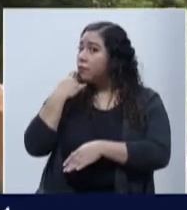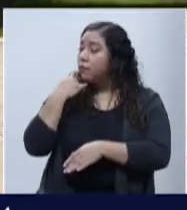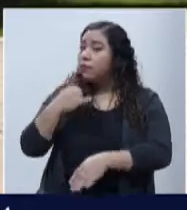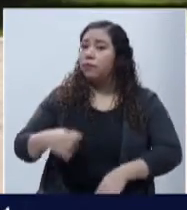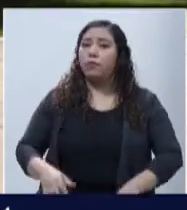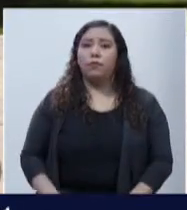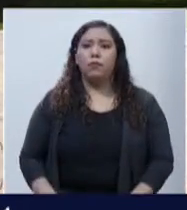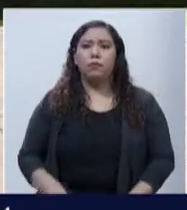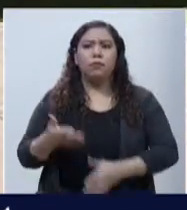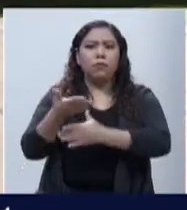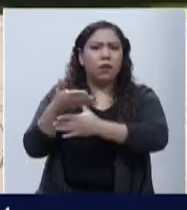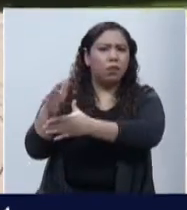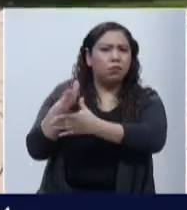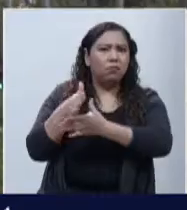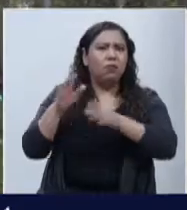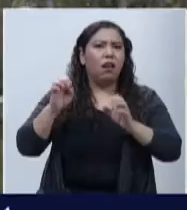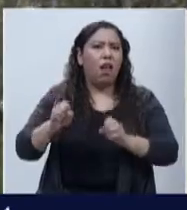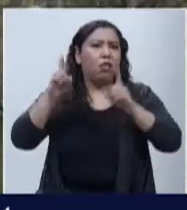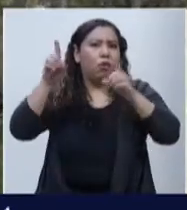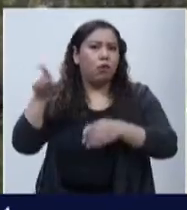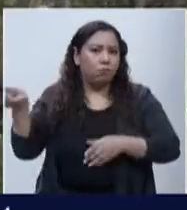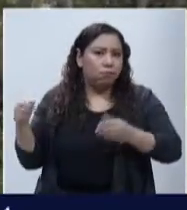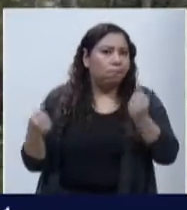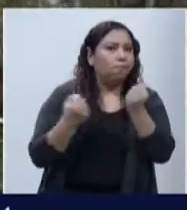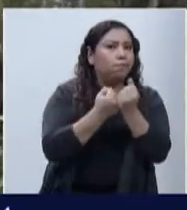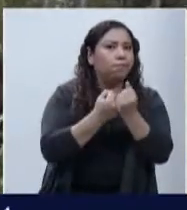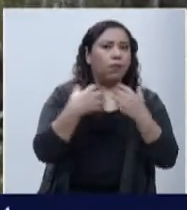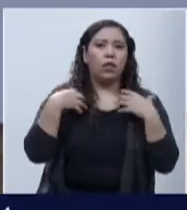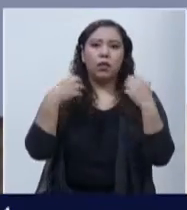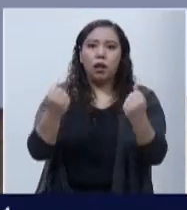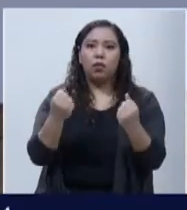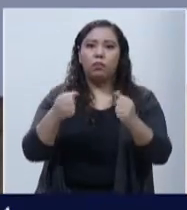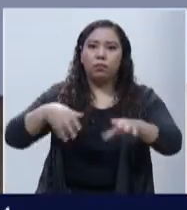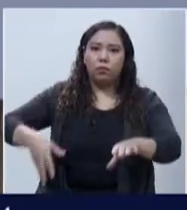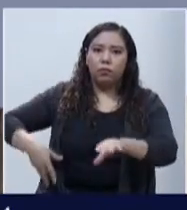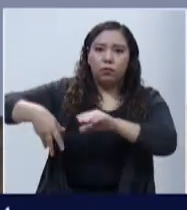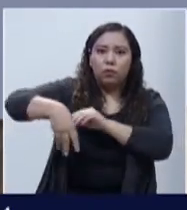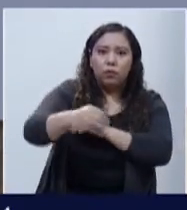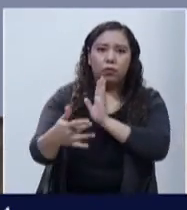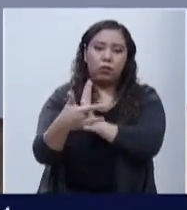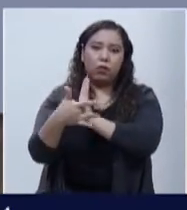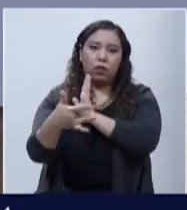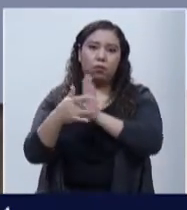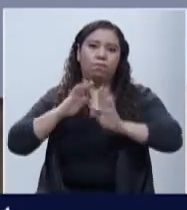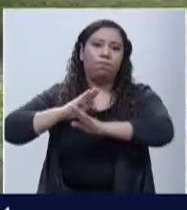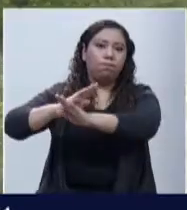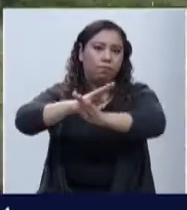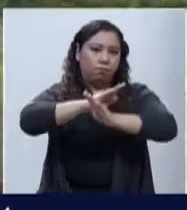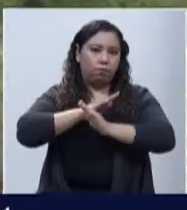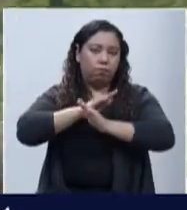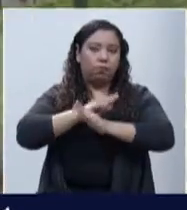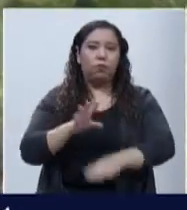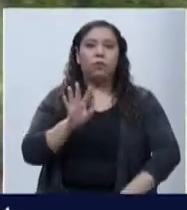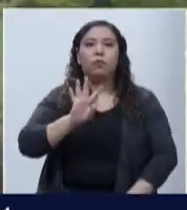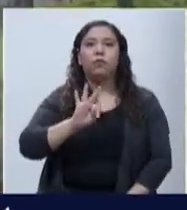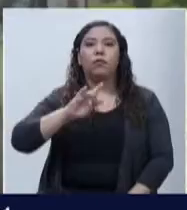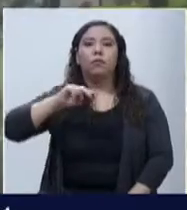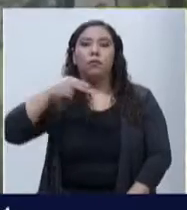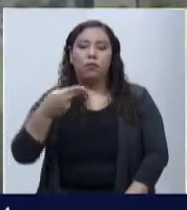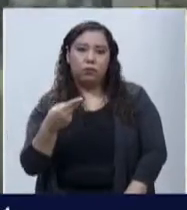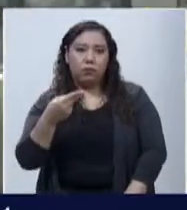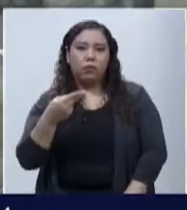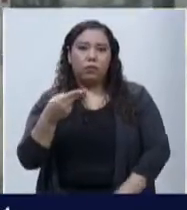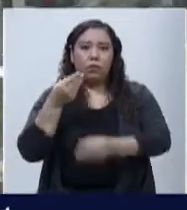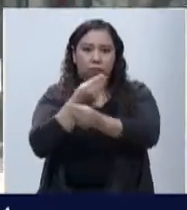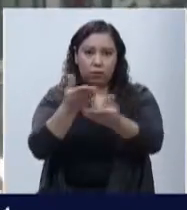cooperación en temas de educación salud agricultura tecnología y seguridad para televisión nacional de honduras